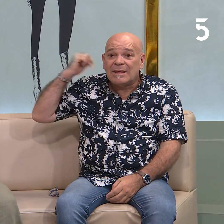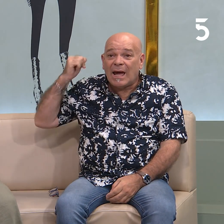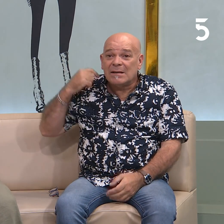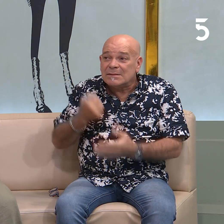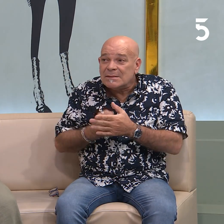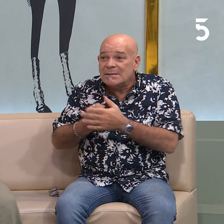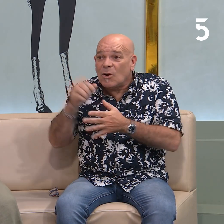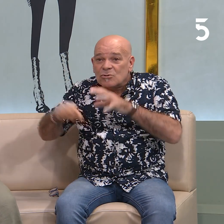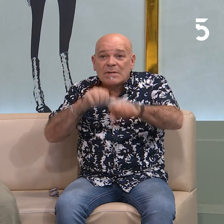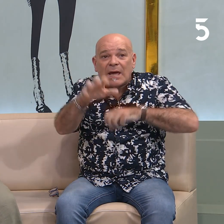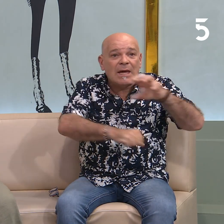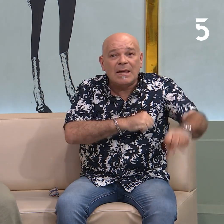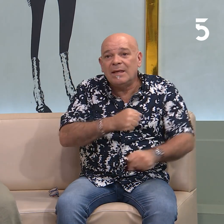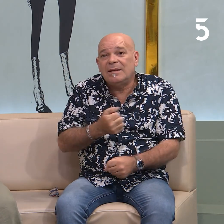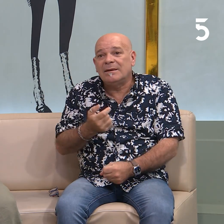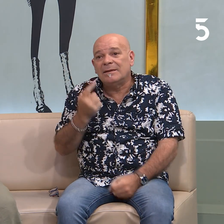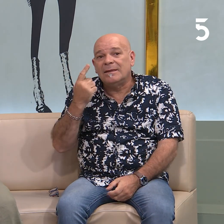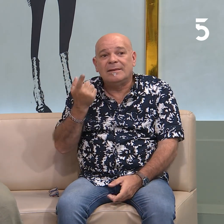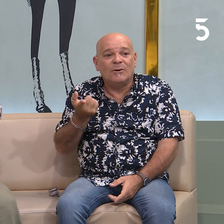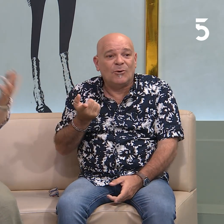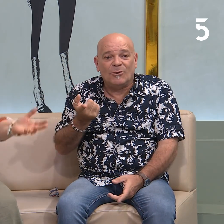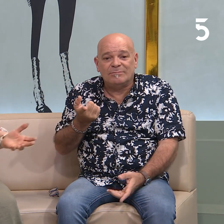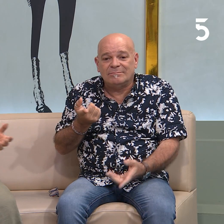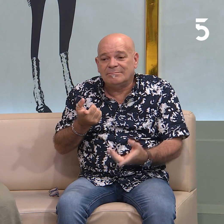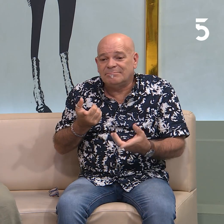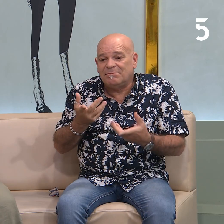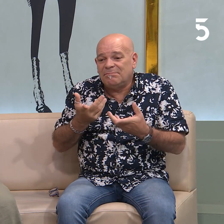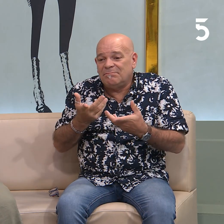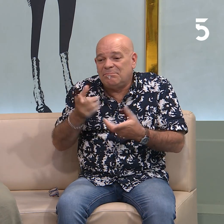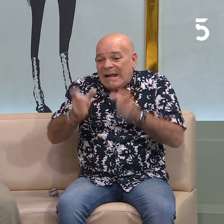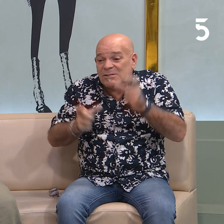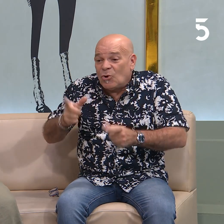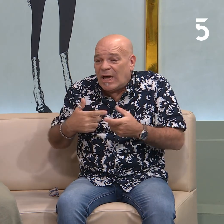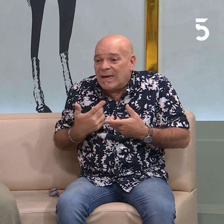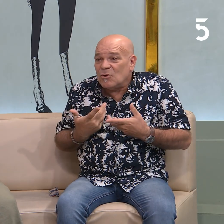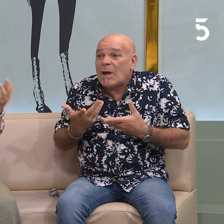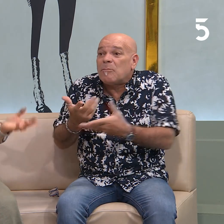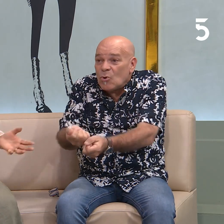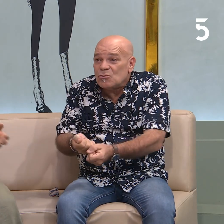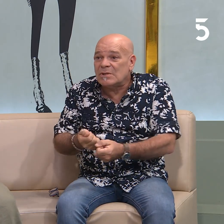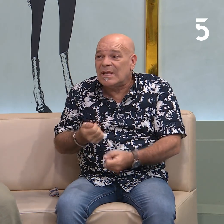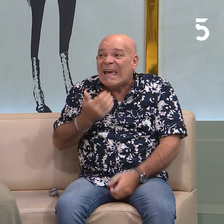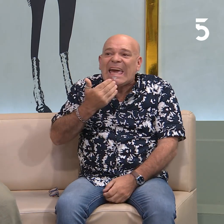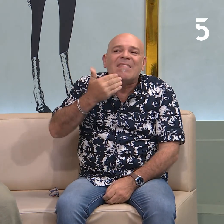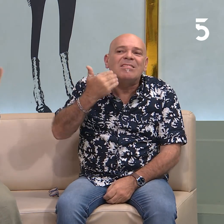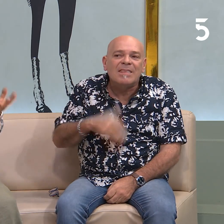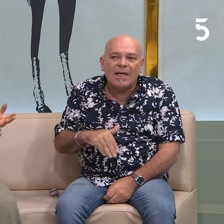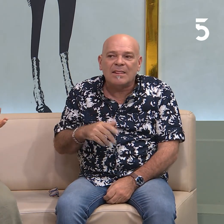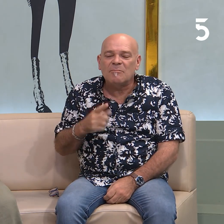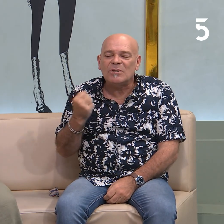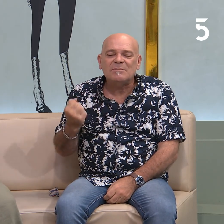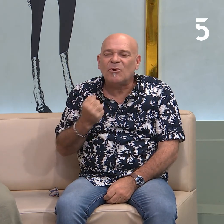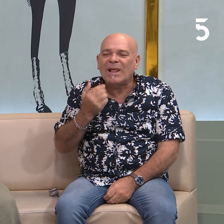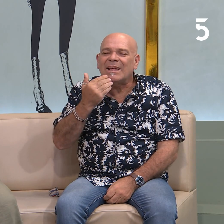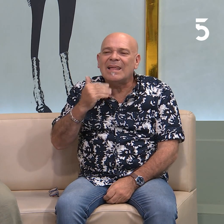pero atrás de él, hubo una lucha, hubo presentación para